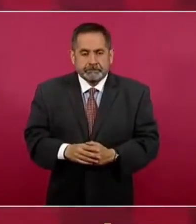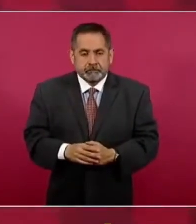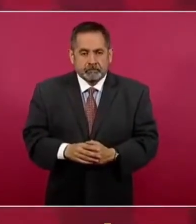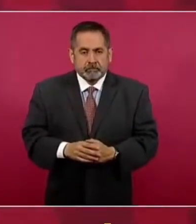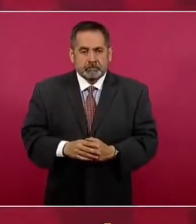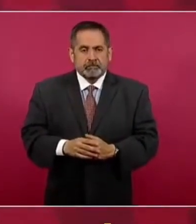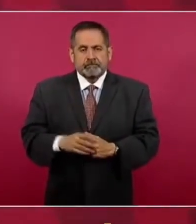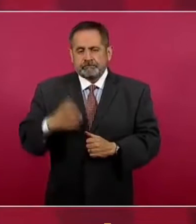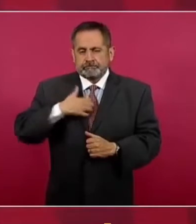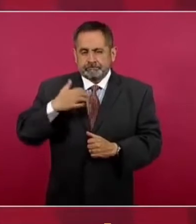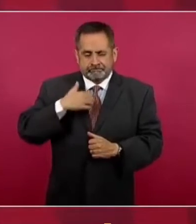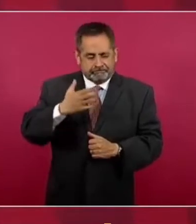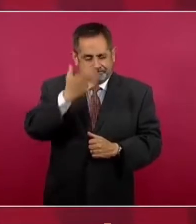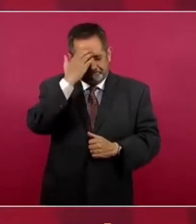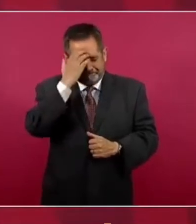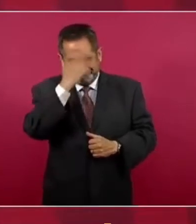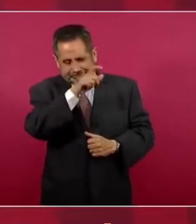pues ya los conocemos,